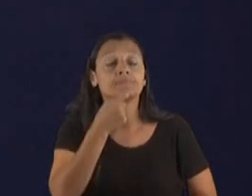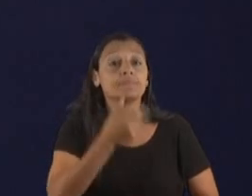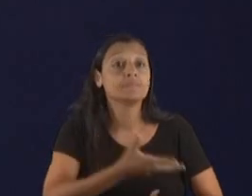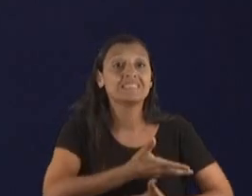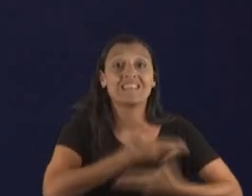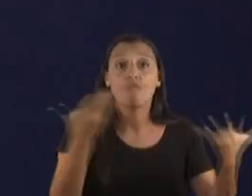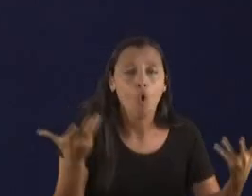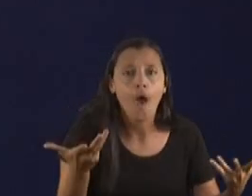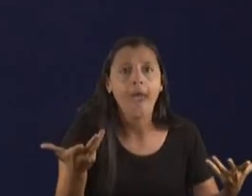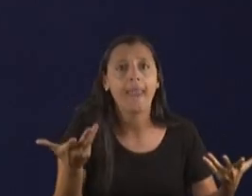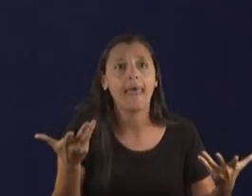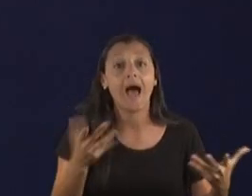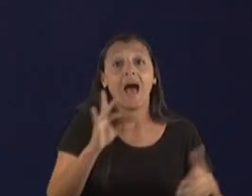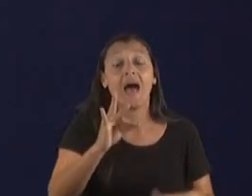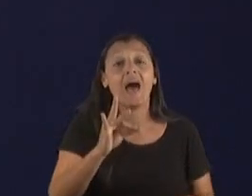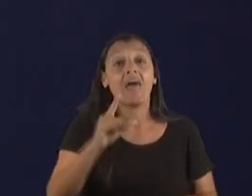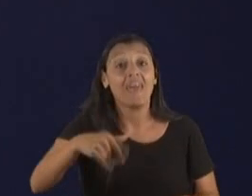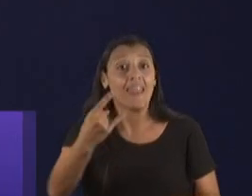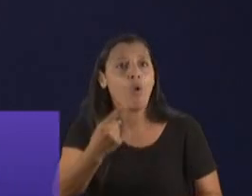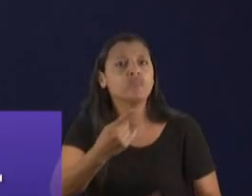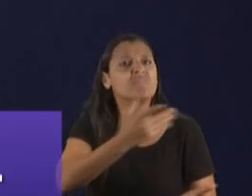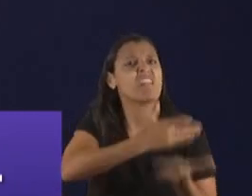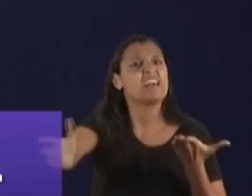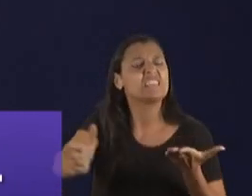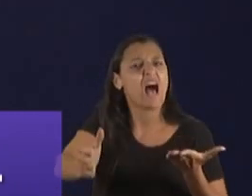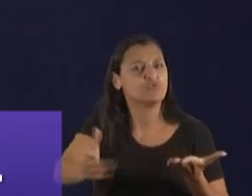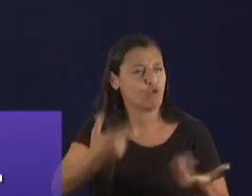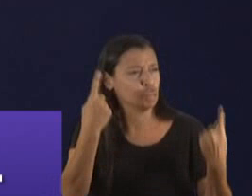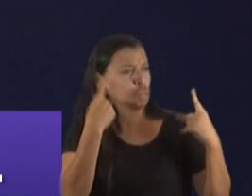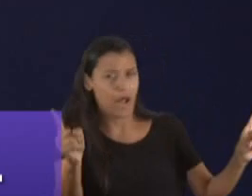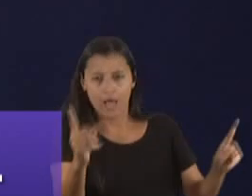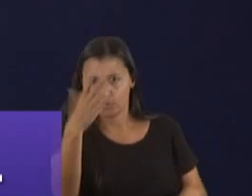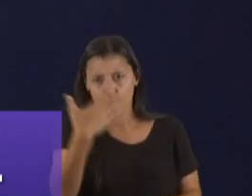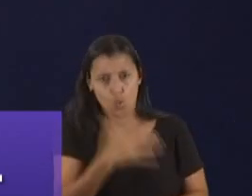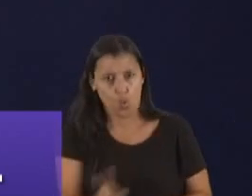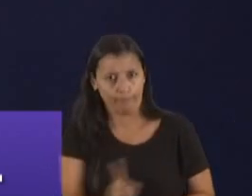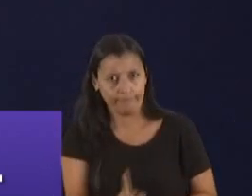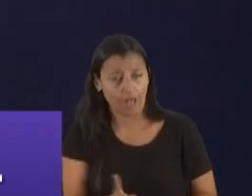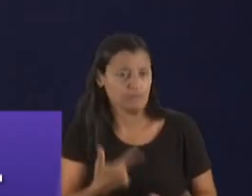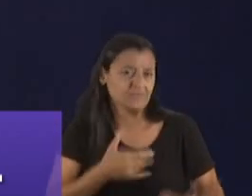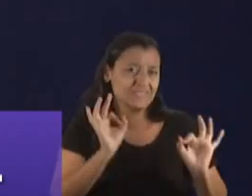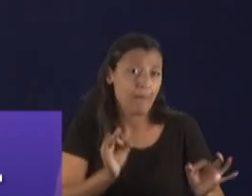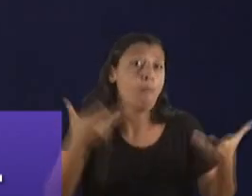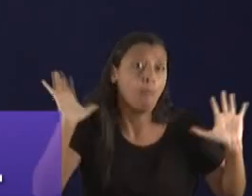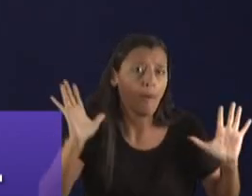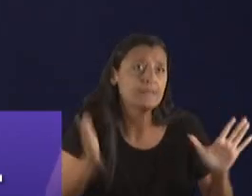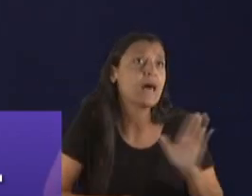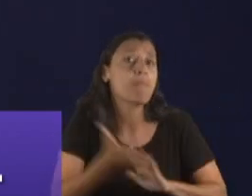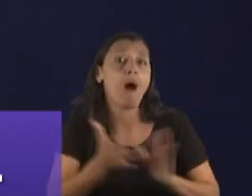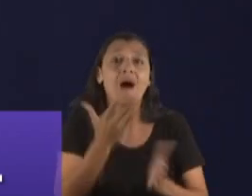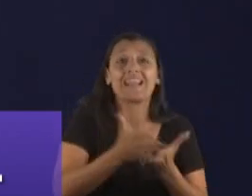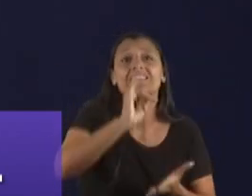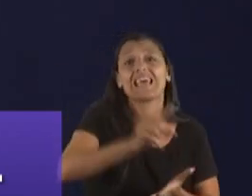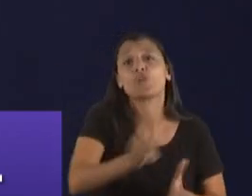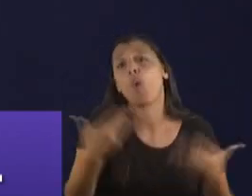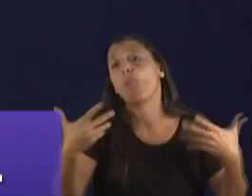que efectivamente el DNI se rechace. Extraño no porque no haya posibilidades, que claramente la hay, porque así lo marca la ley y es una